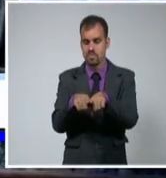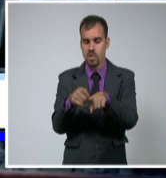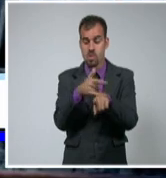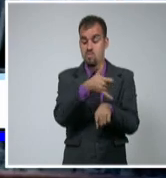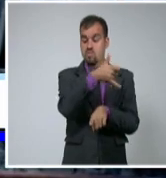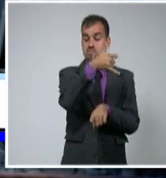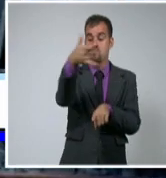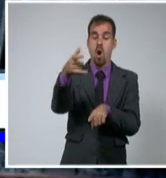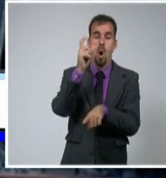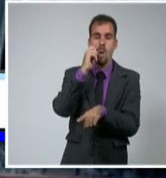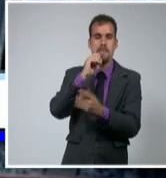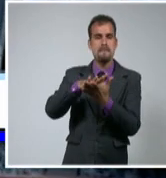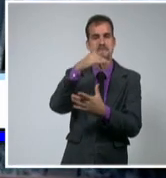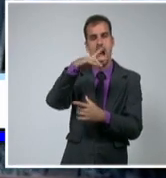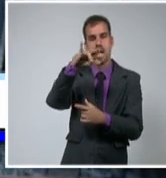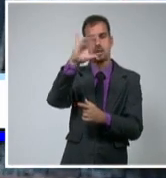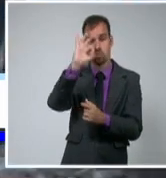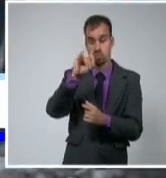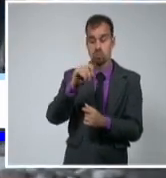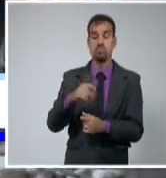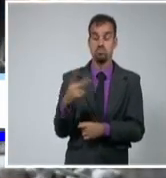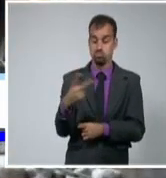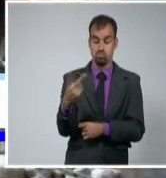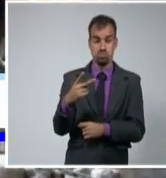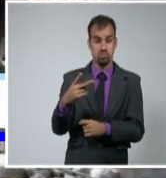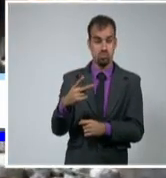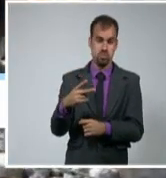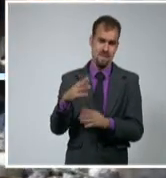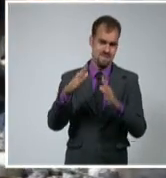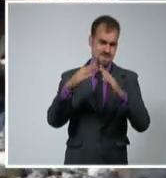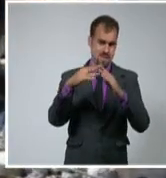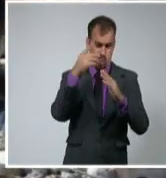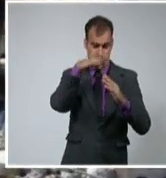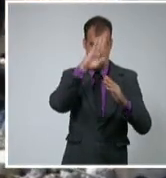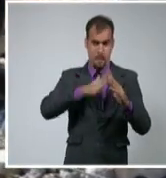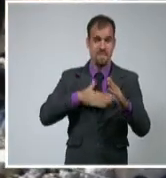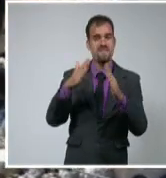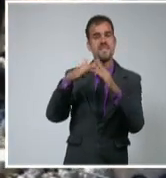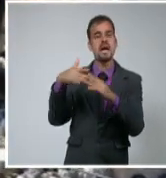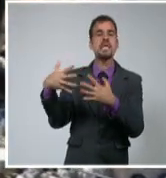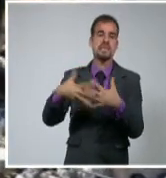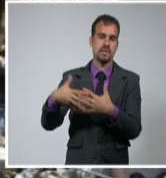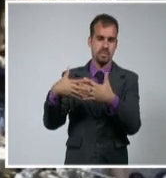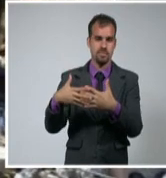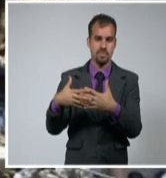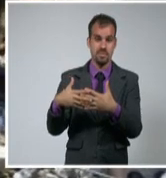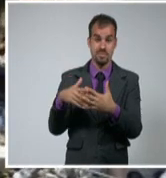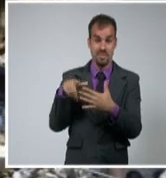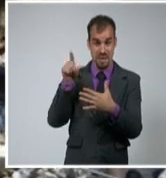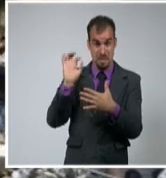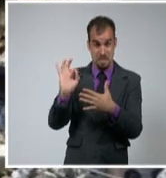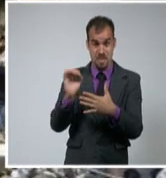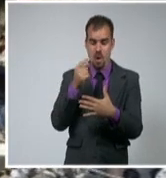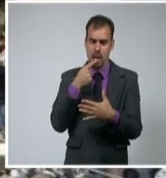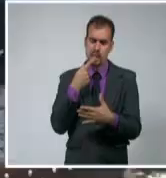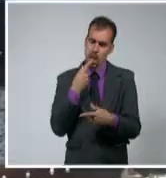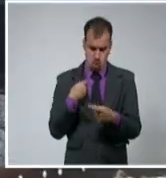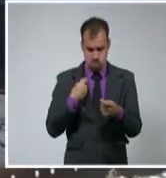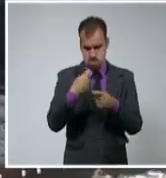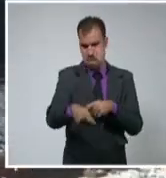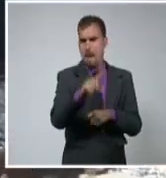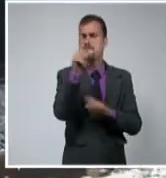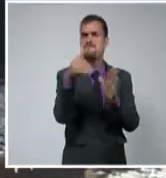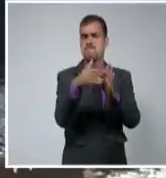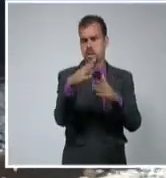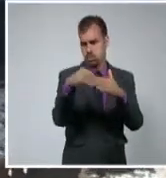Vela Reyes, ambos cubanos residentes en Estados Unidos, y que este último le prometió la suma de $1,000